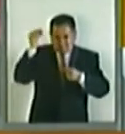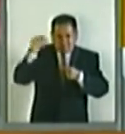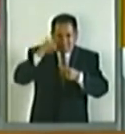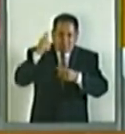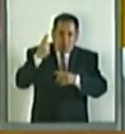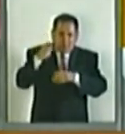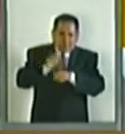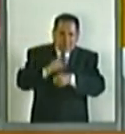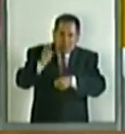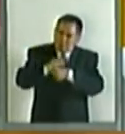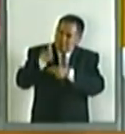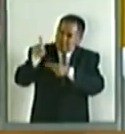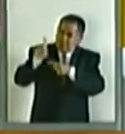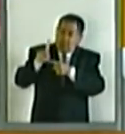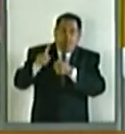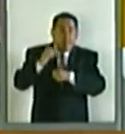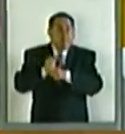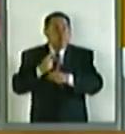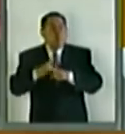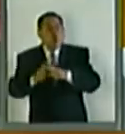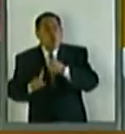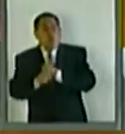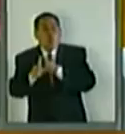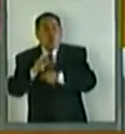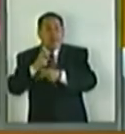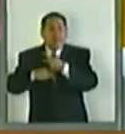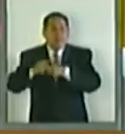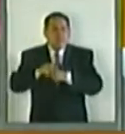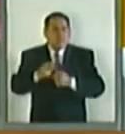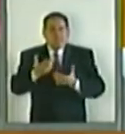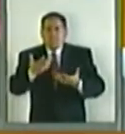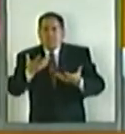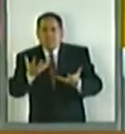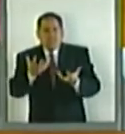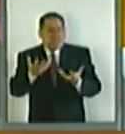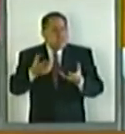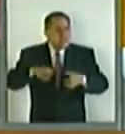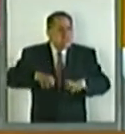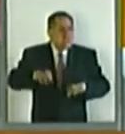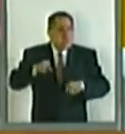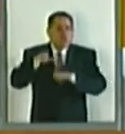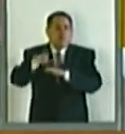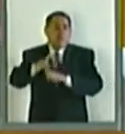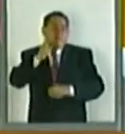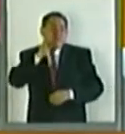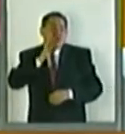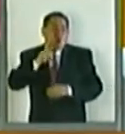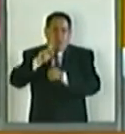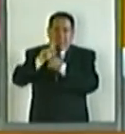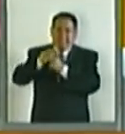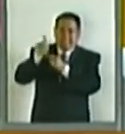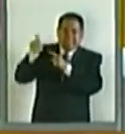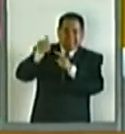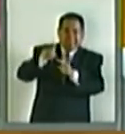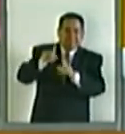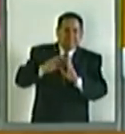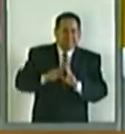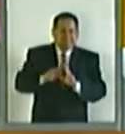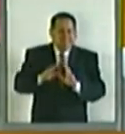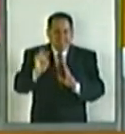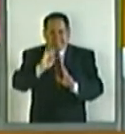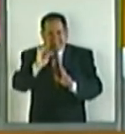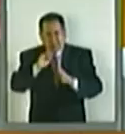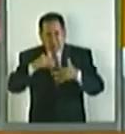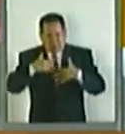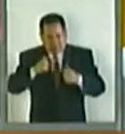cada semana tienen que ver con el conflicto y las ambiciones de países productores de petróleo. Y aunque sea difícil de